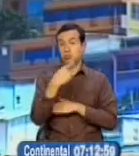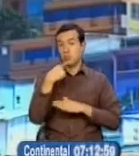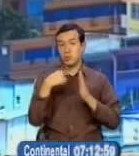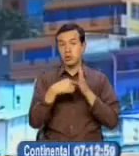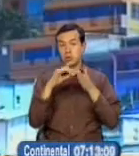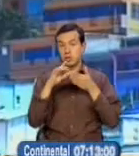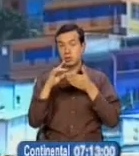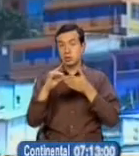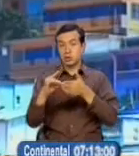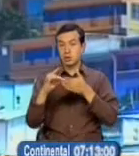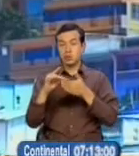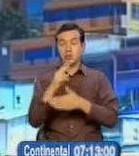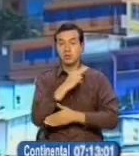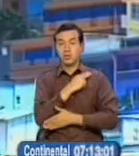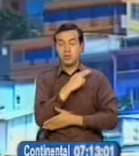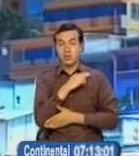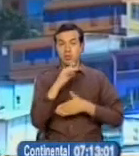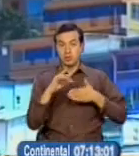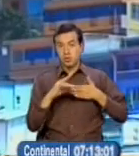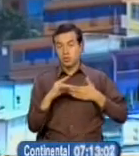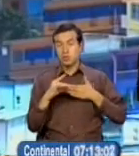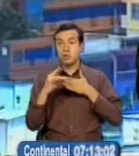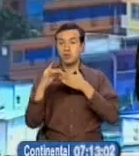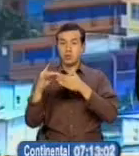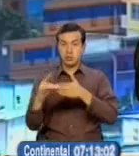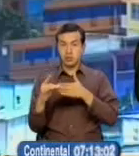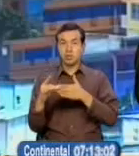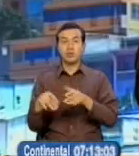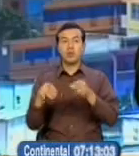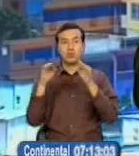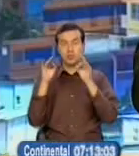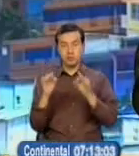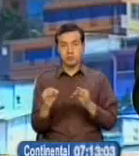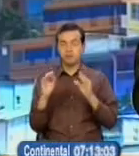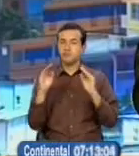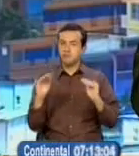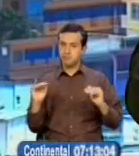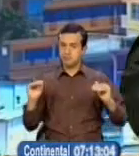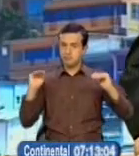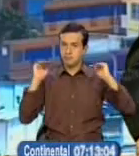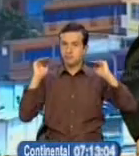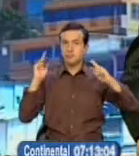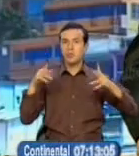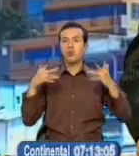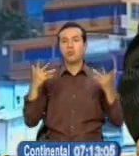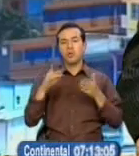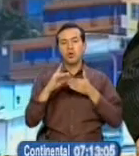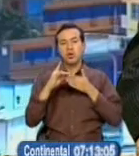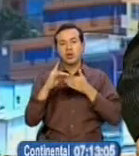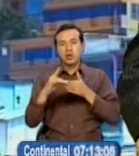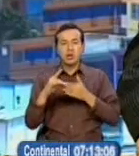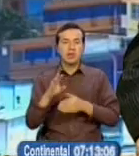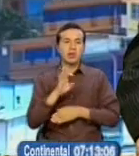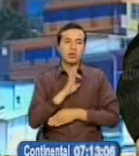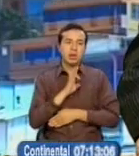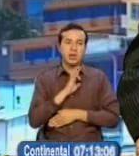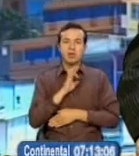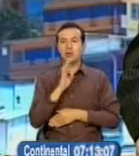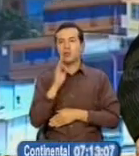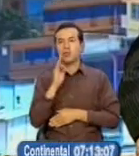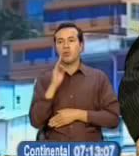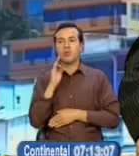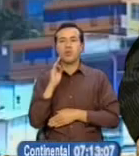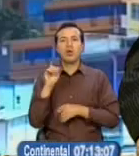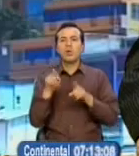orientación misma que la universidad debe tener, la que debe dársele. No puede ser una orientación tecnoburocrática,